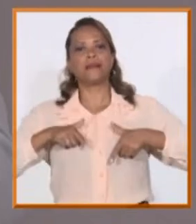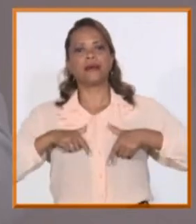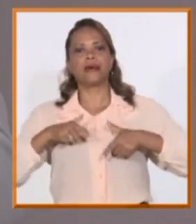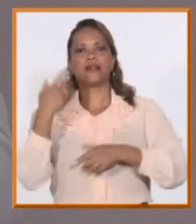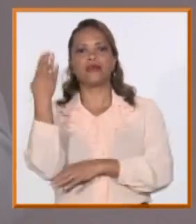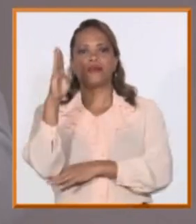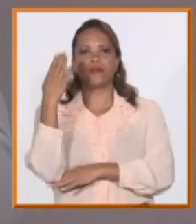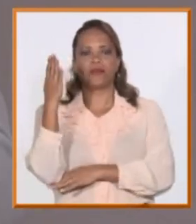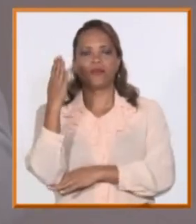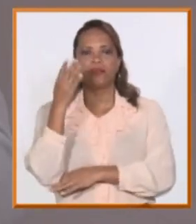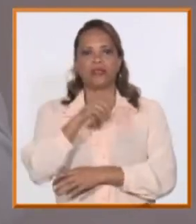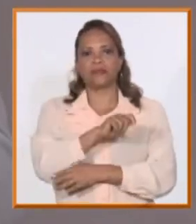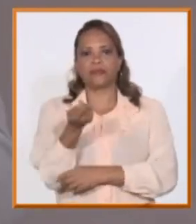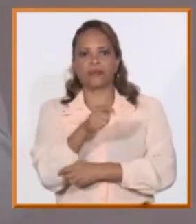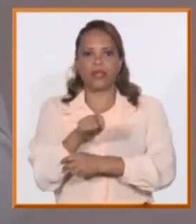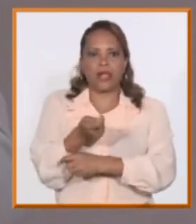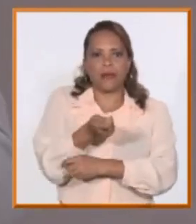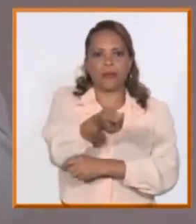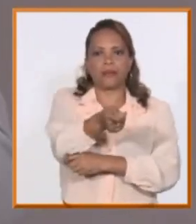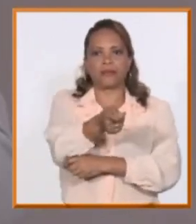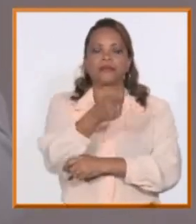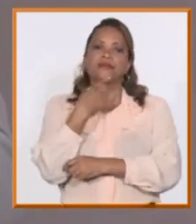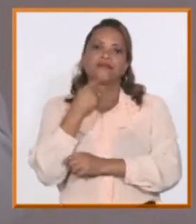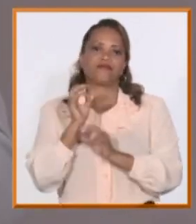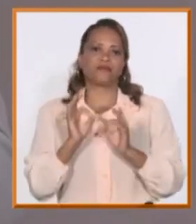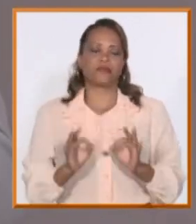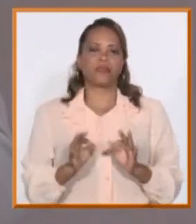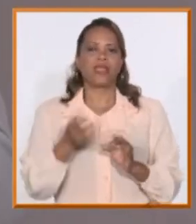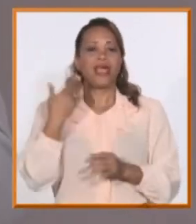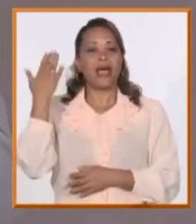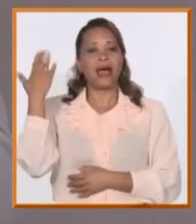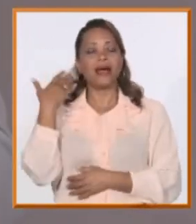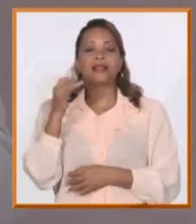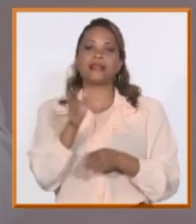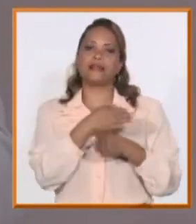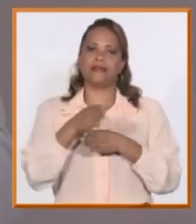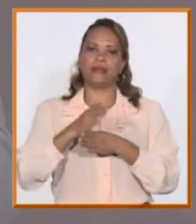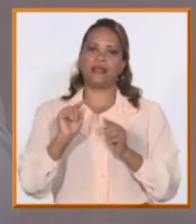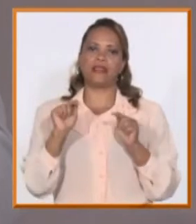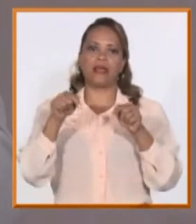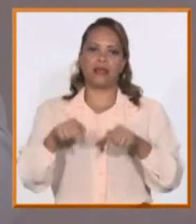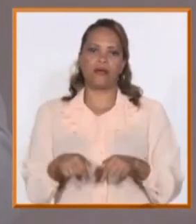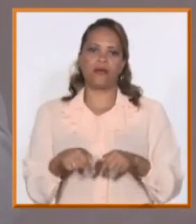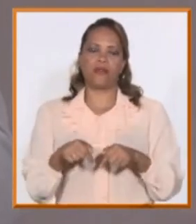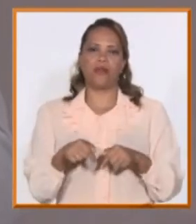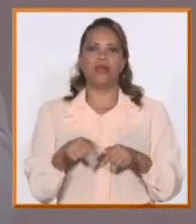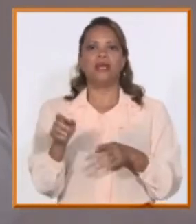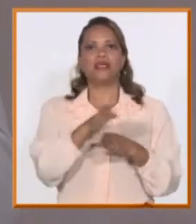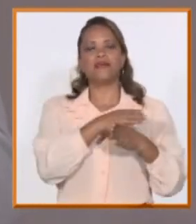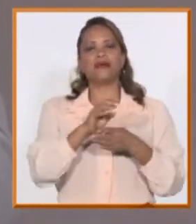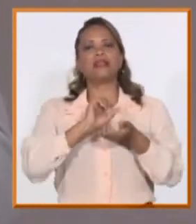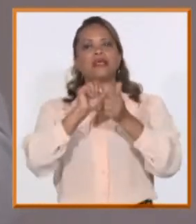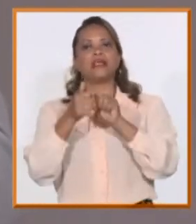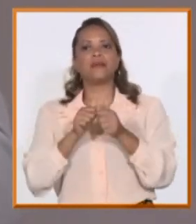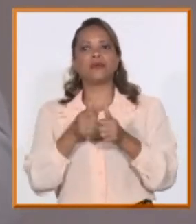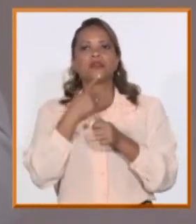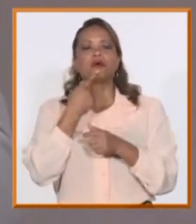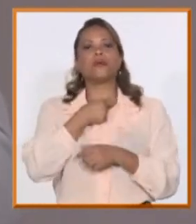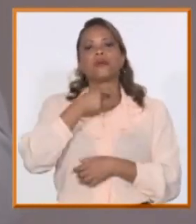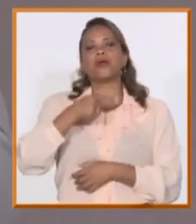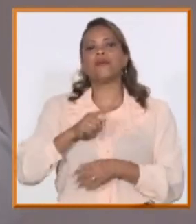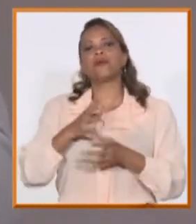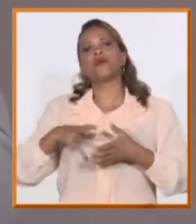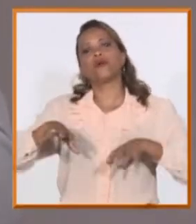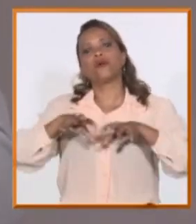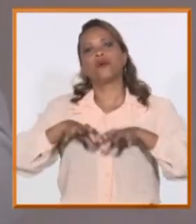un deporte que evidentemente nada tiene que ver con lo que se vivía en los años 90, con Gregory, con Tucker, donde no era que fueran referencias en el área,